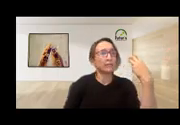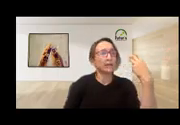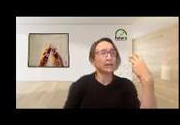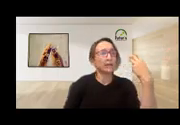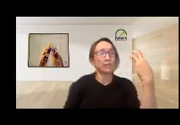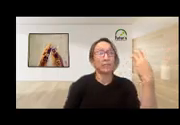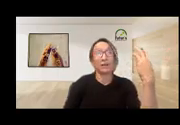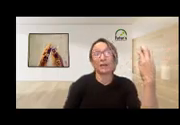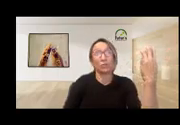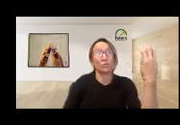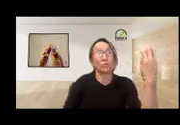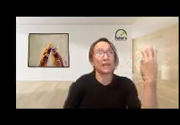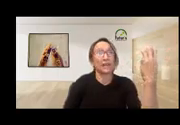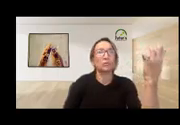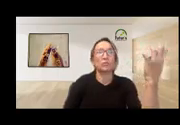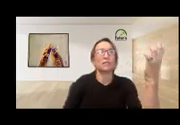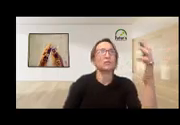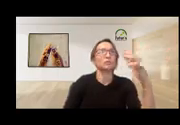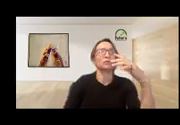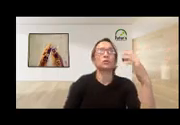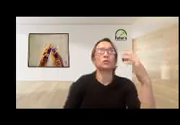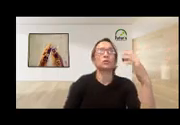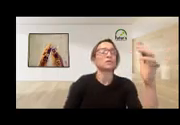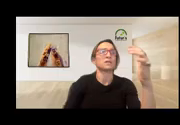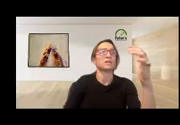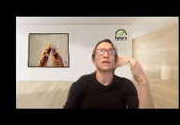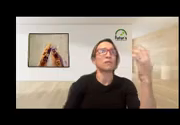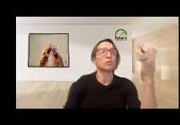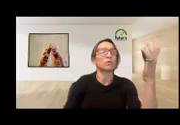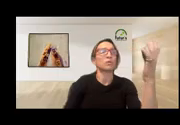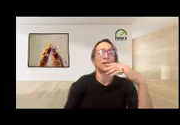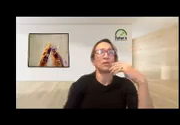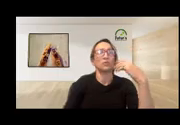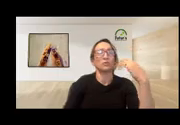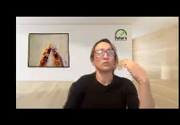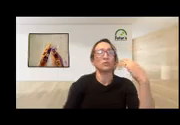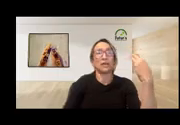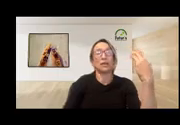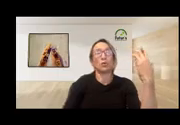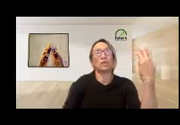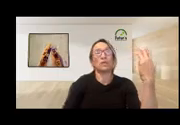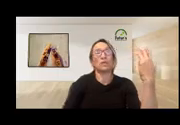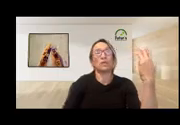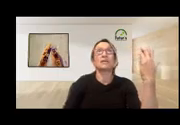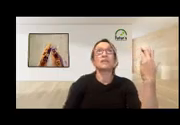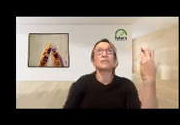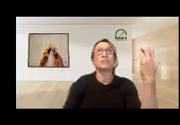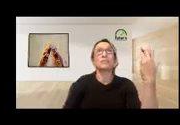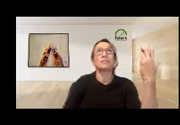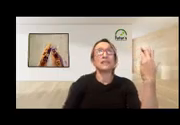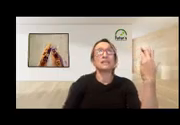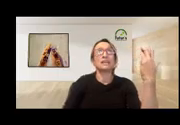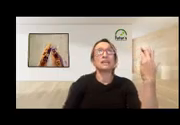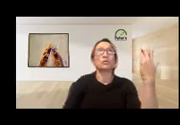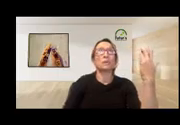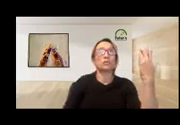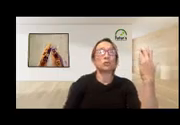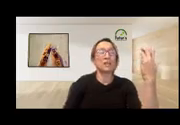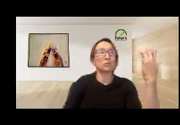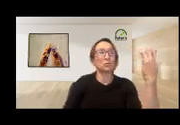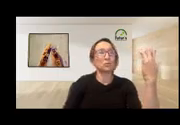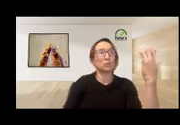acceso a sus alimentos, ¿verdad? A sus frutos, a sus árboles, que ellos, inclusive,